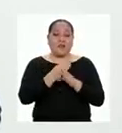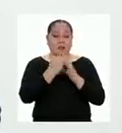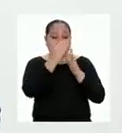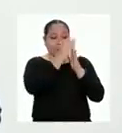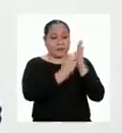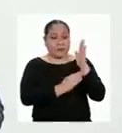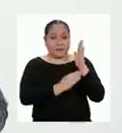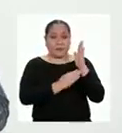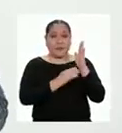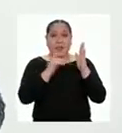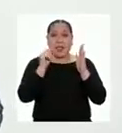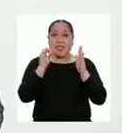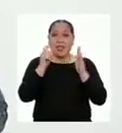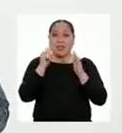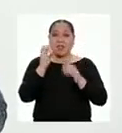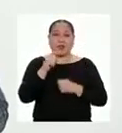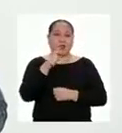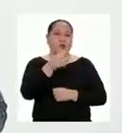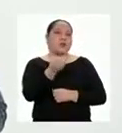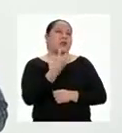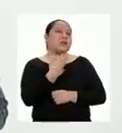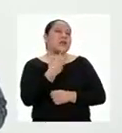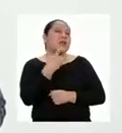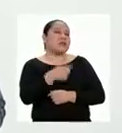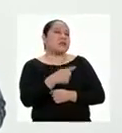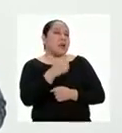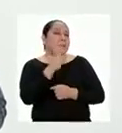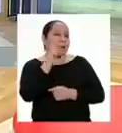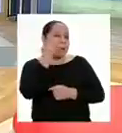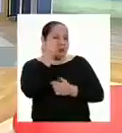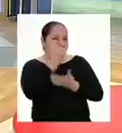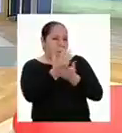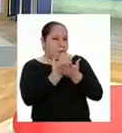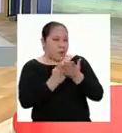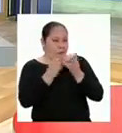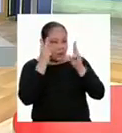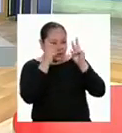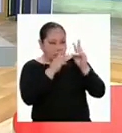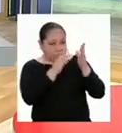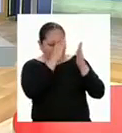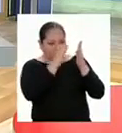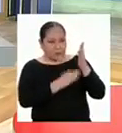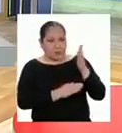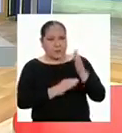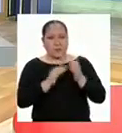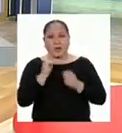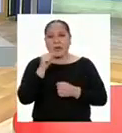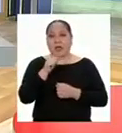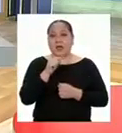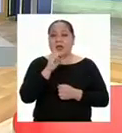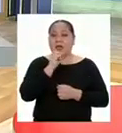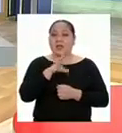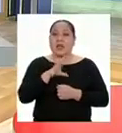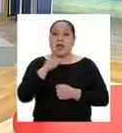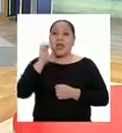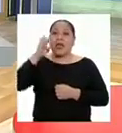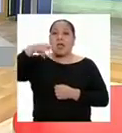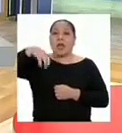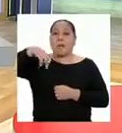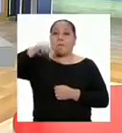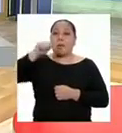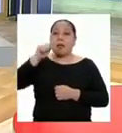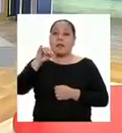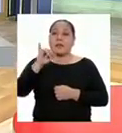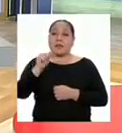texto, ¿me dirías algo más de esta primera inspección? Hablemos de empatía, tolerancia y resiliencia para